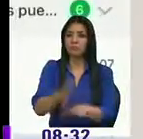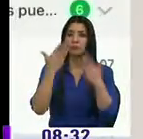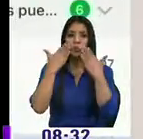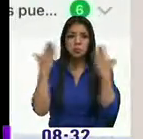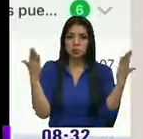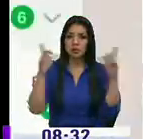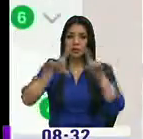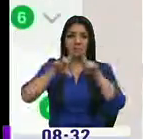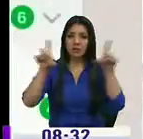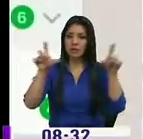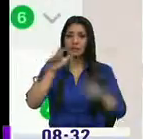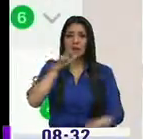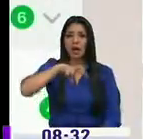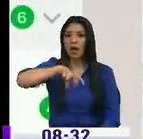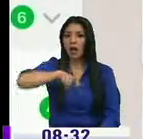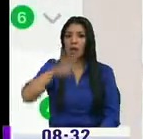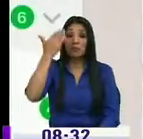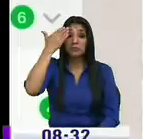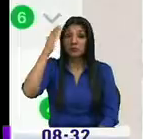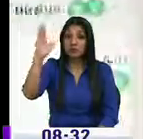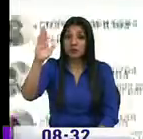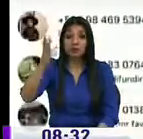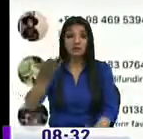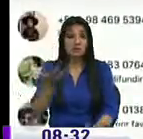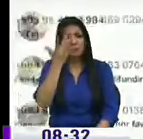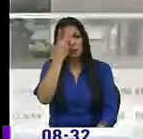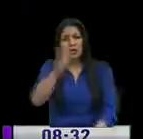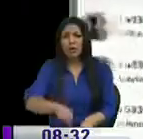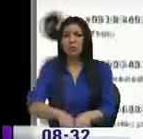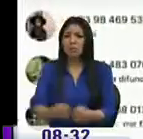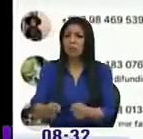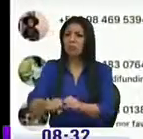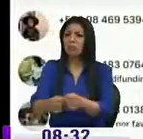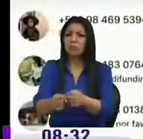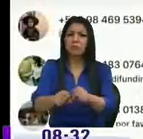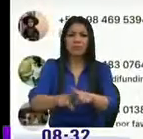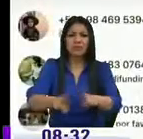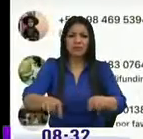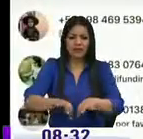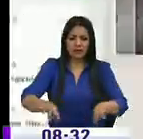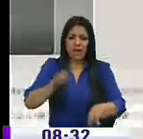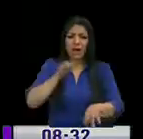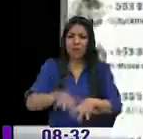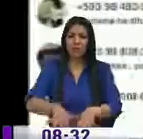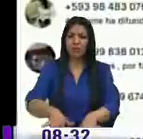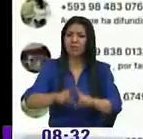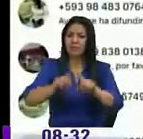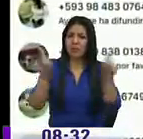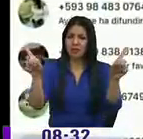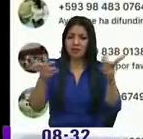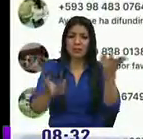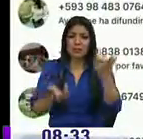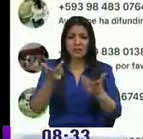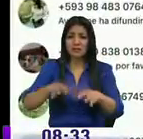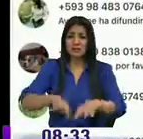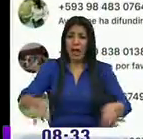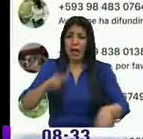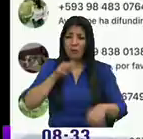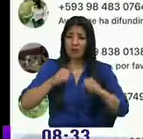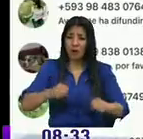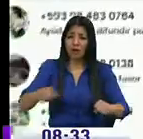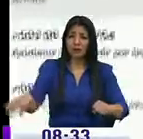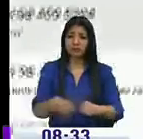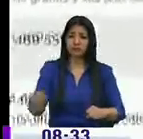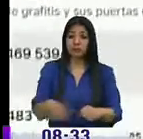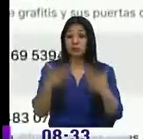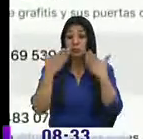de metropolitana de agua potable nos puede decir por qué hay tanta ruptura, ¿no? ¿Será que estamos muy potentes? ¿Qué sé yo,